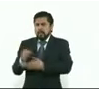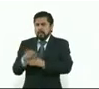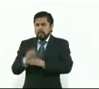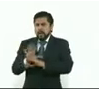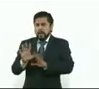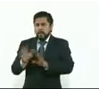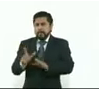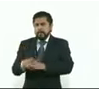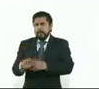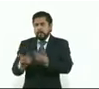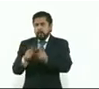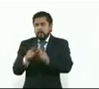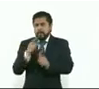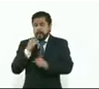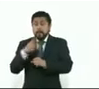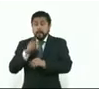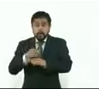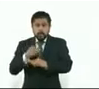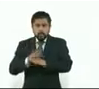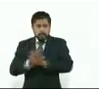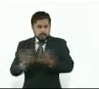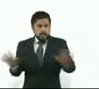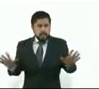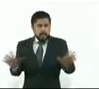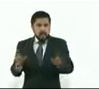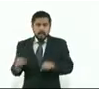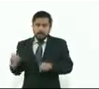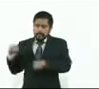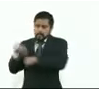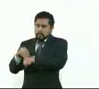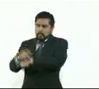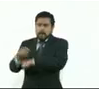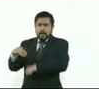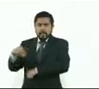tiene agencia del Ministerio Público y